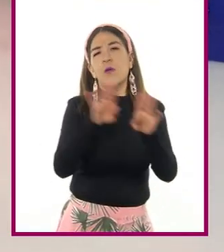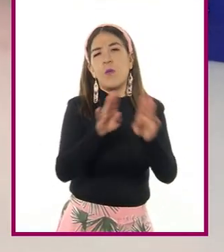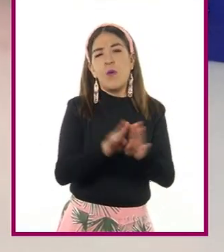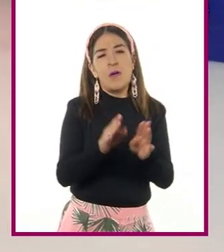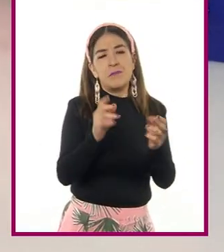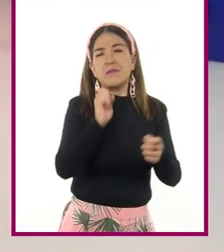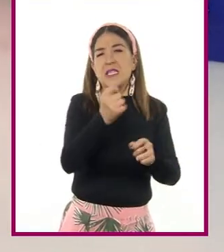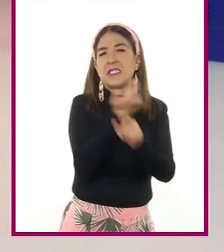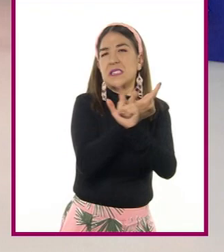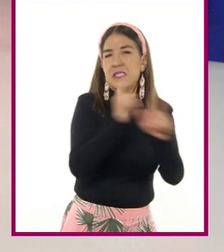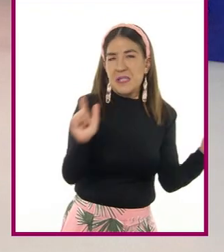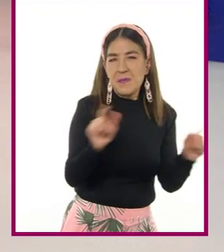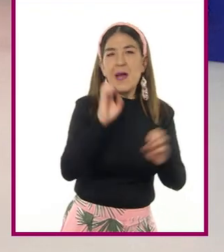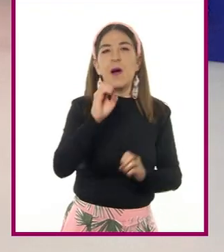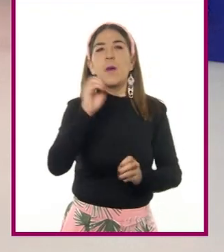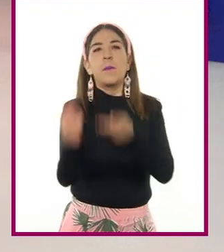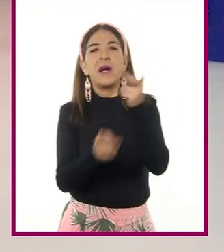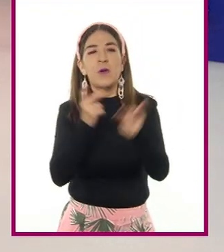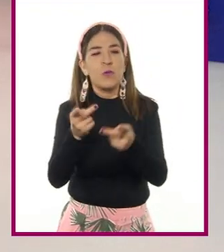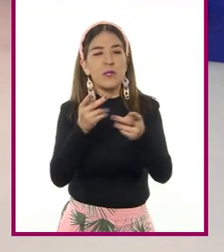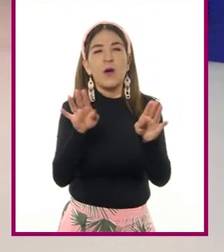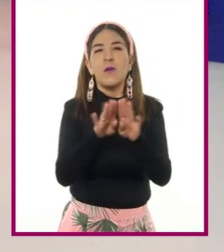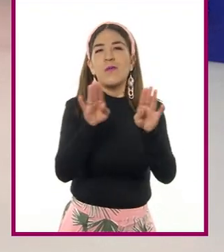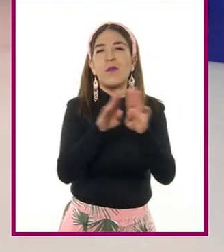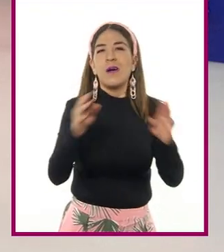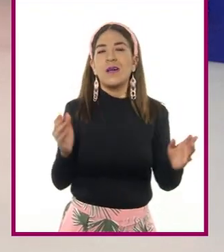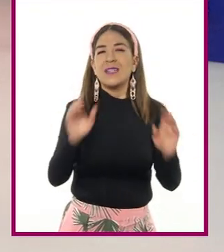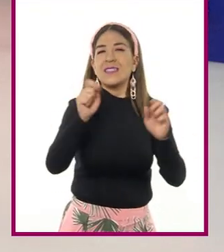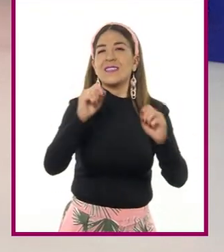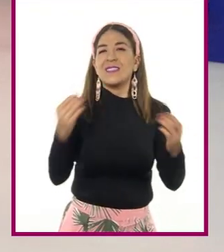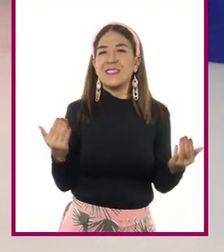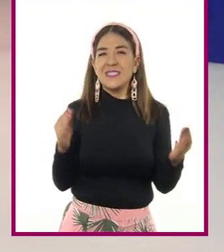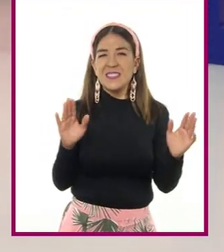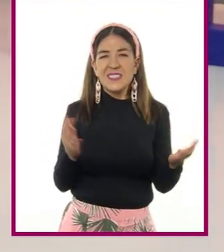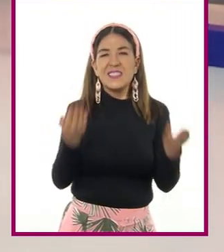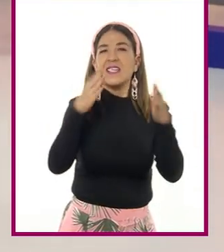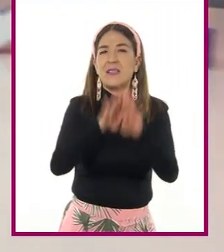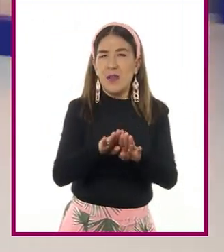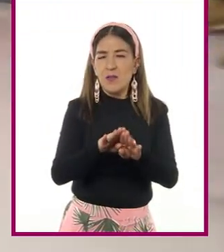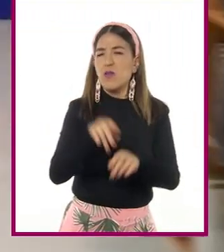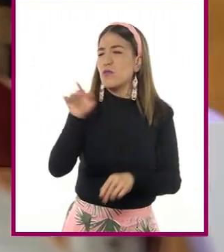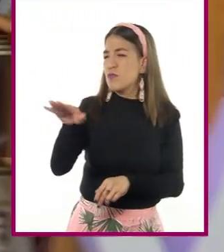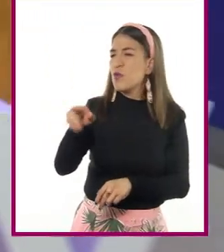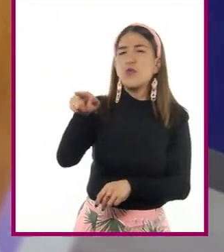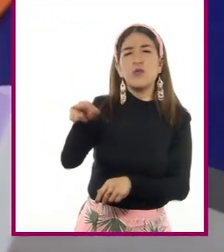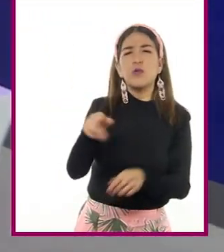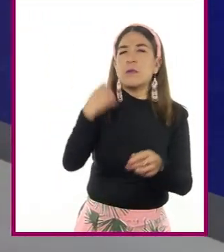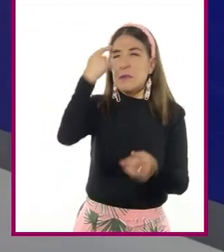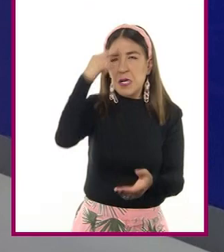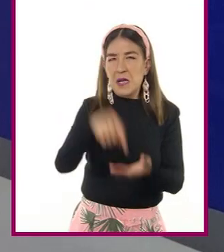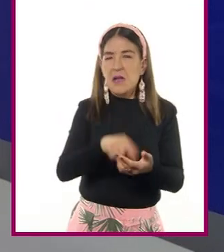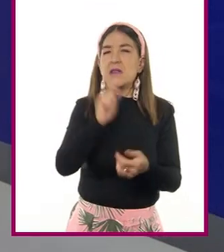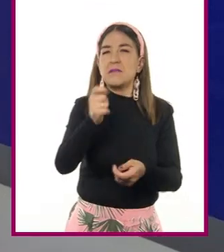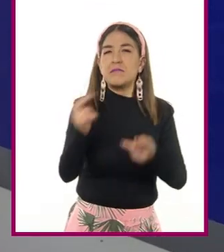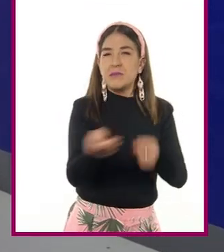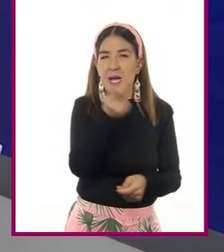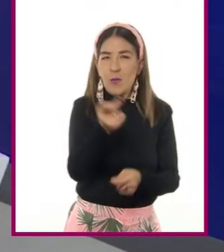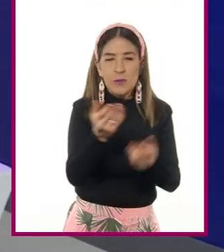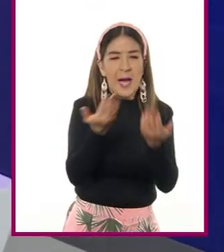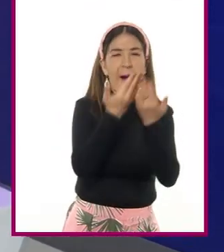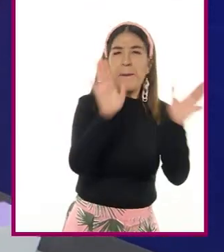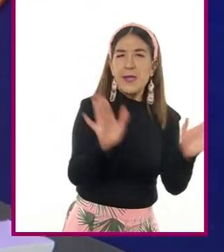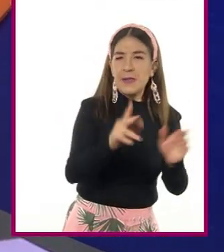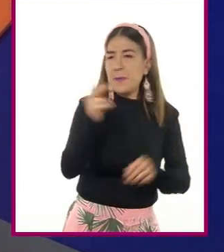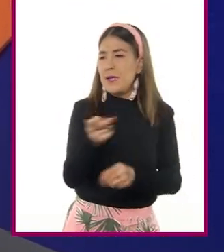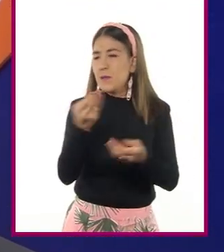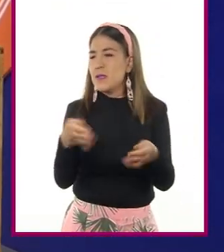cerradas. Enrique, ¿tú a qué crees que se refiere a una pregunta abierta y una cerrada? Creo que una